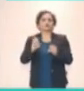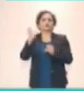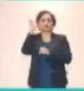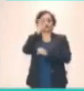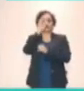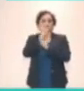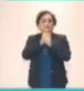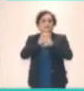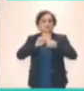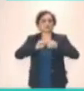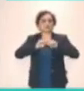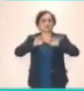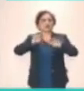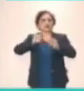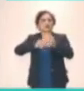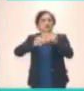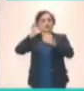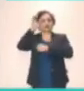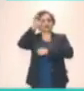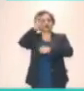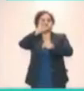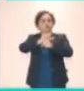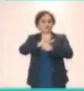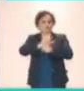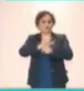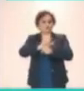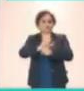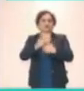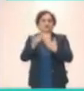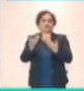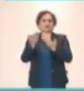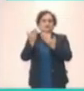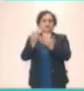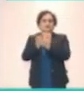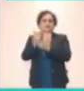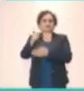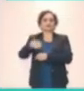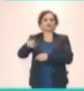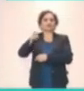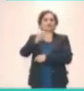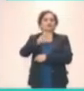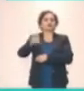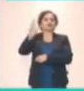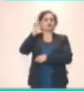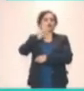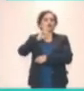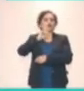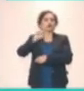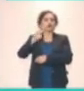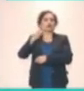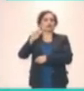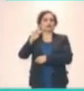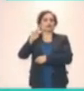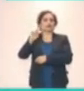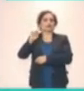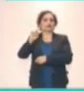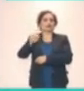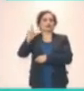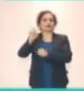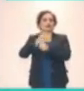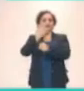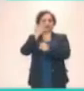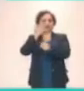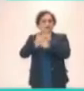con Pertinencia Cultural. Recibe este galordón la doctora Guillermina Vela Román, secretaria académica de la